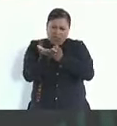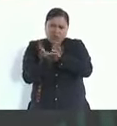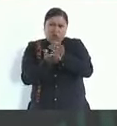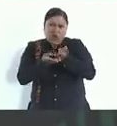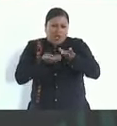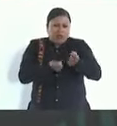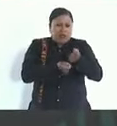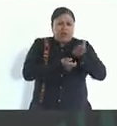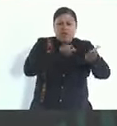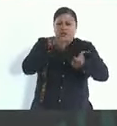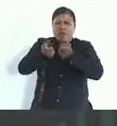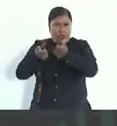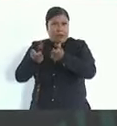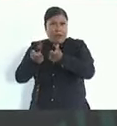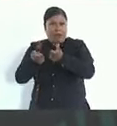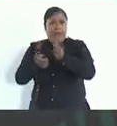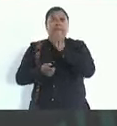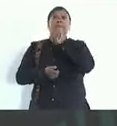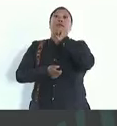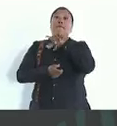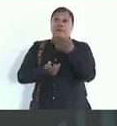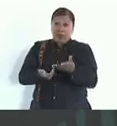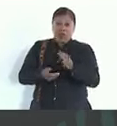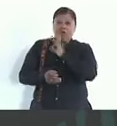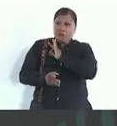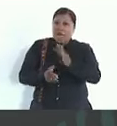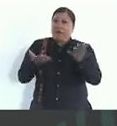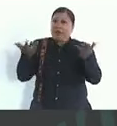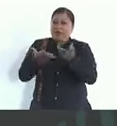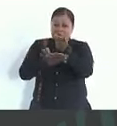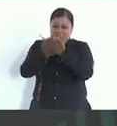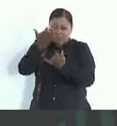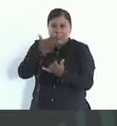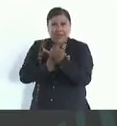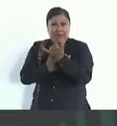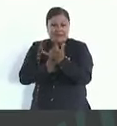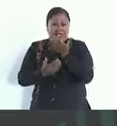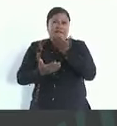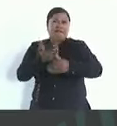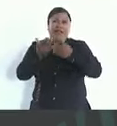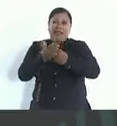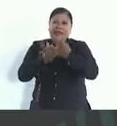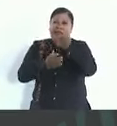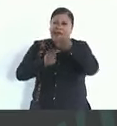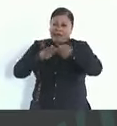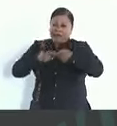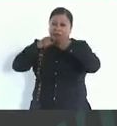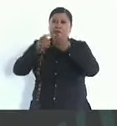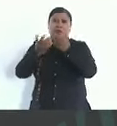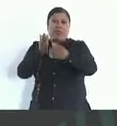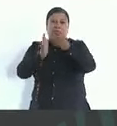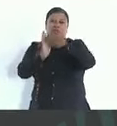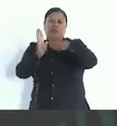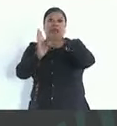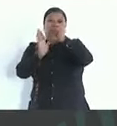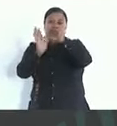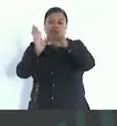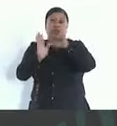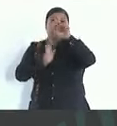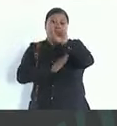planear y ejecutar nuestros proyectos. Queda pendiente la reforma al artículo 27